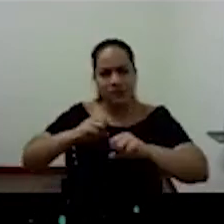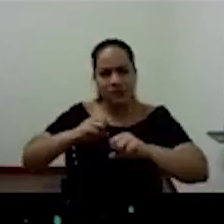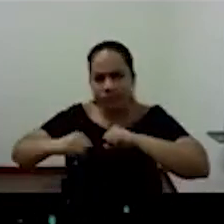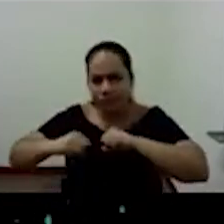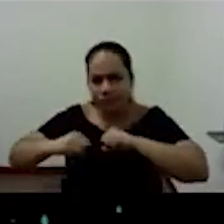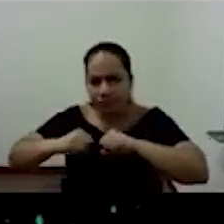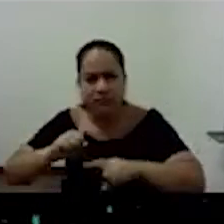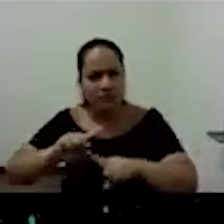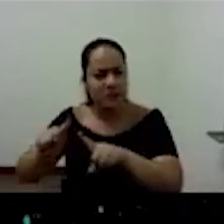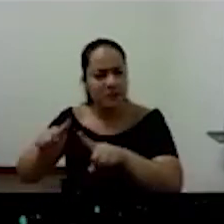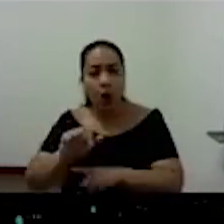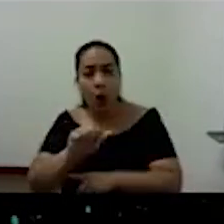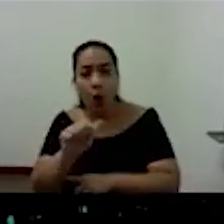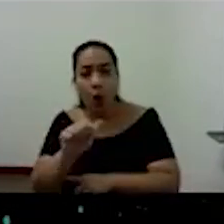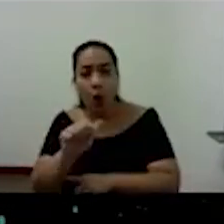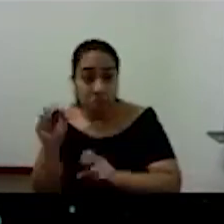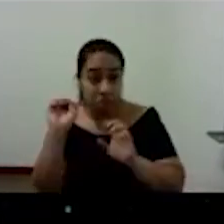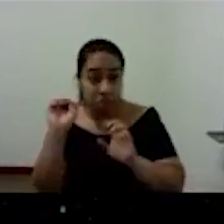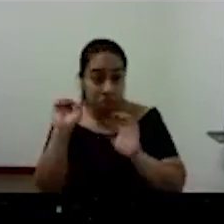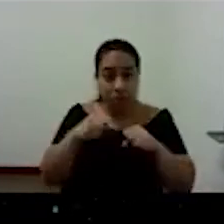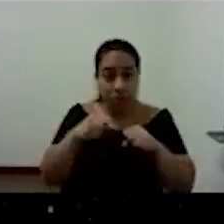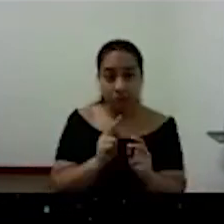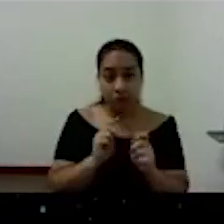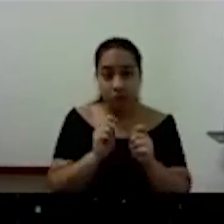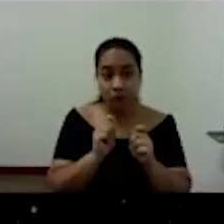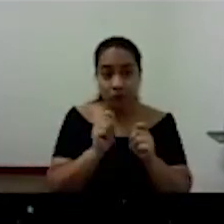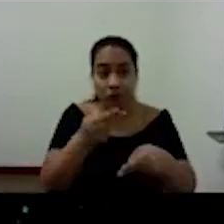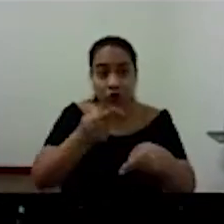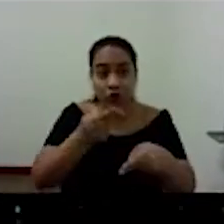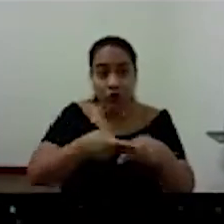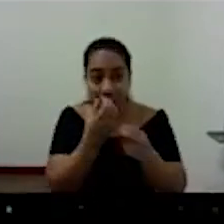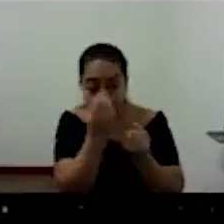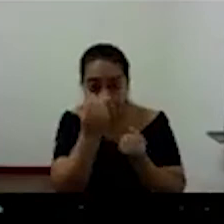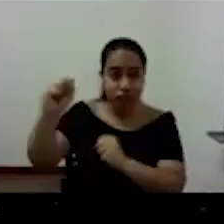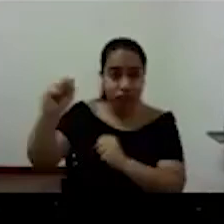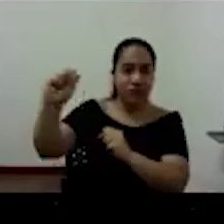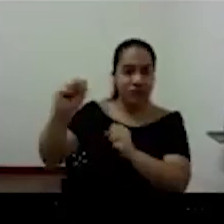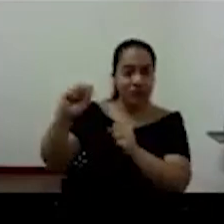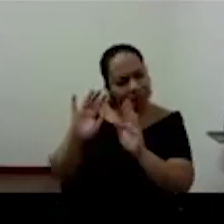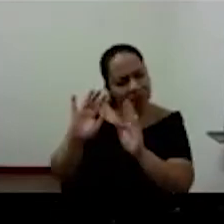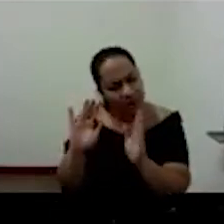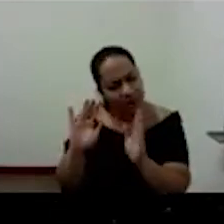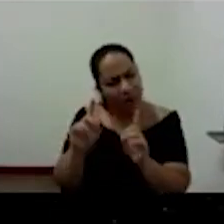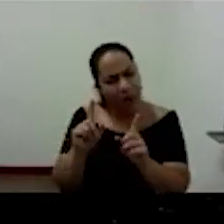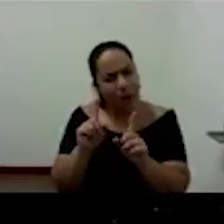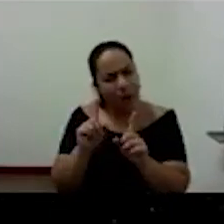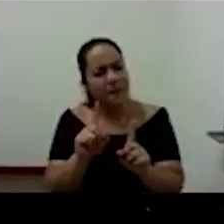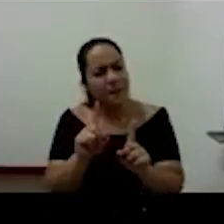que nosotros podíamos llamar revolucionarios, pero que nos